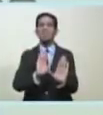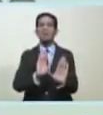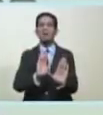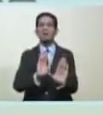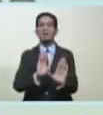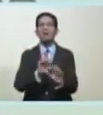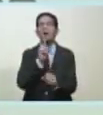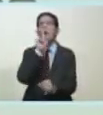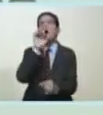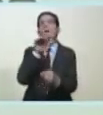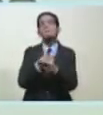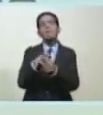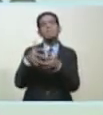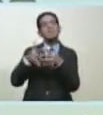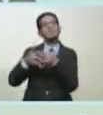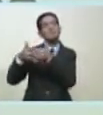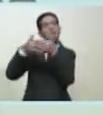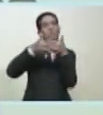¿Obedecer al gobierno gringo?